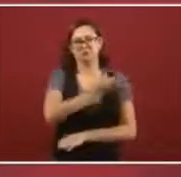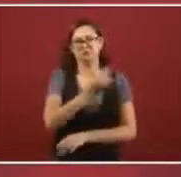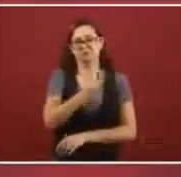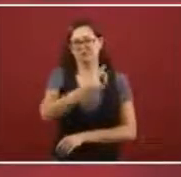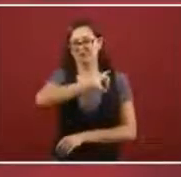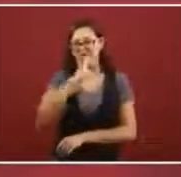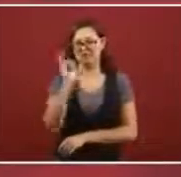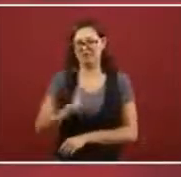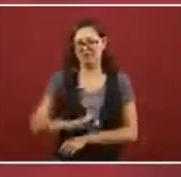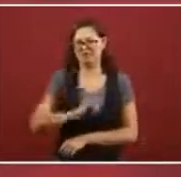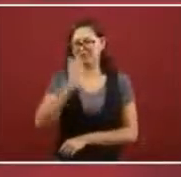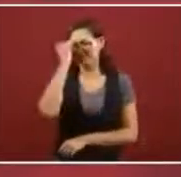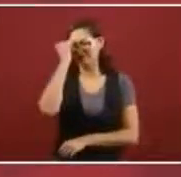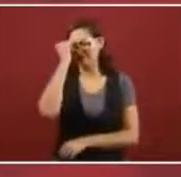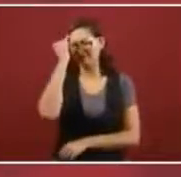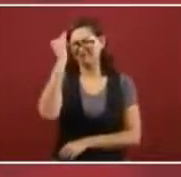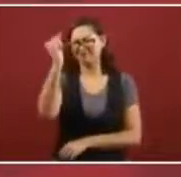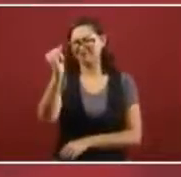hasta